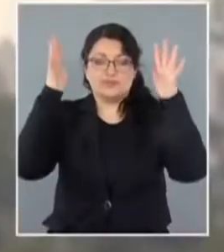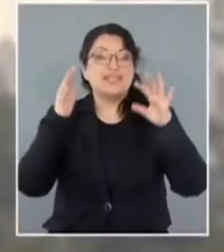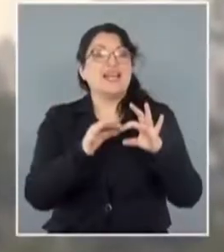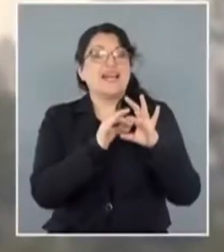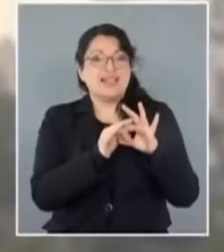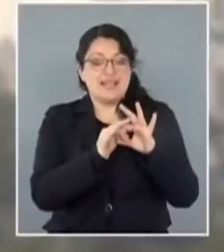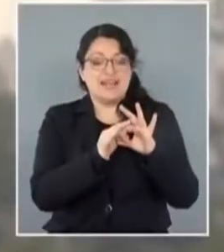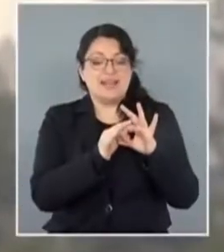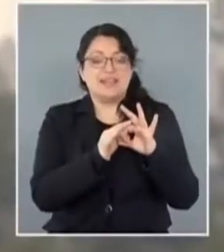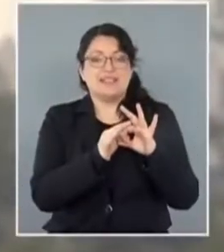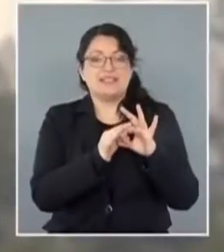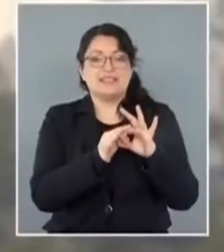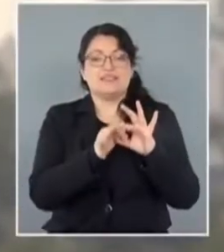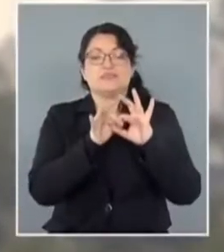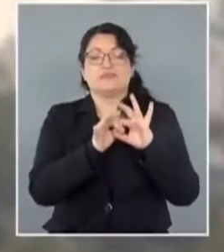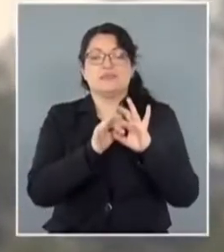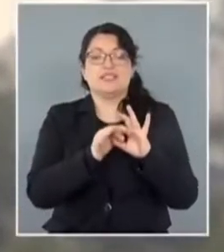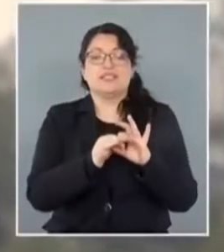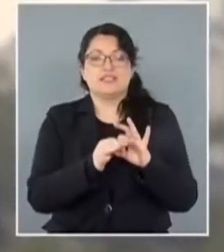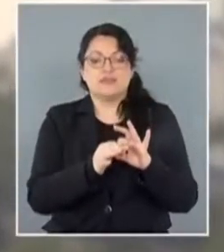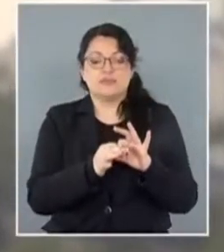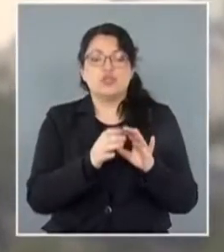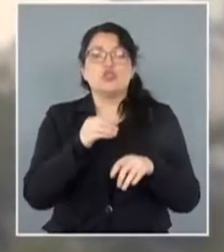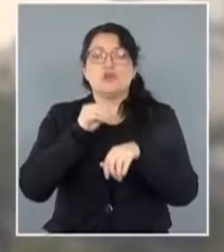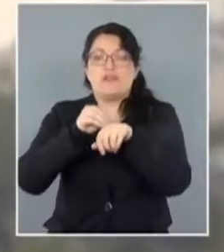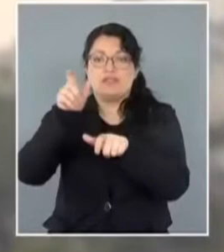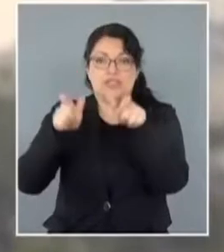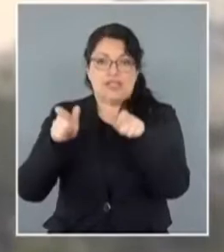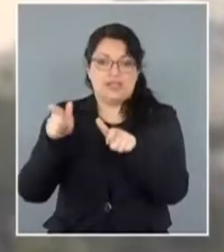Gracias por su felicitación. Le haré saber